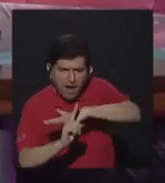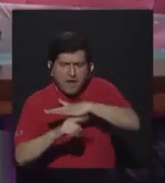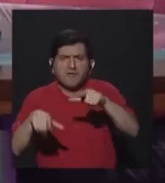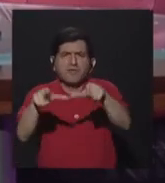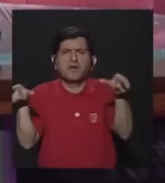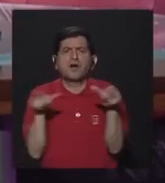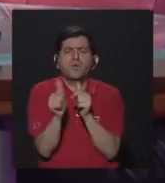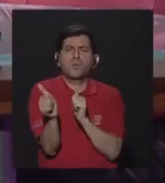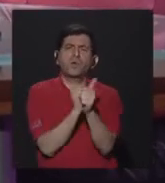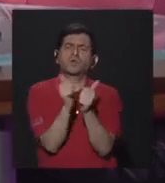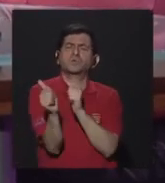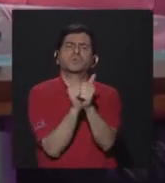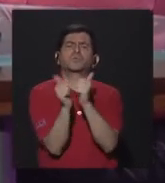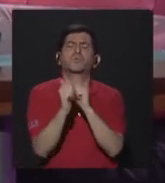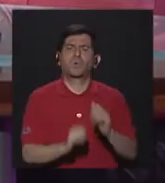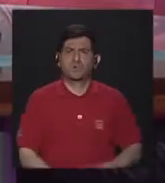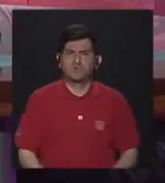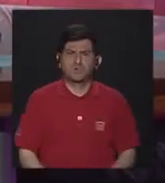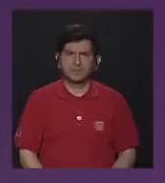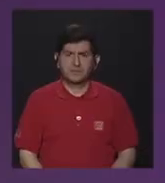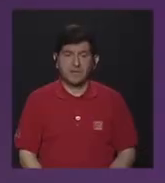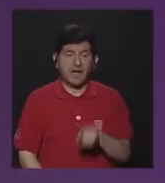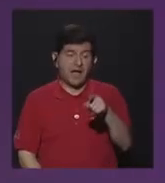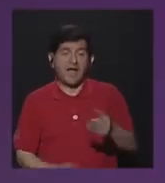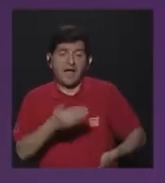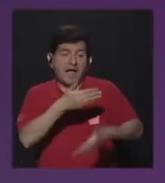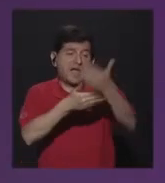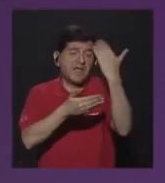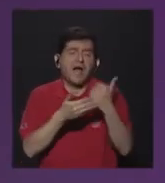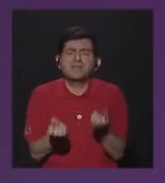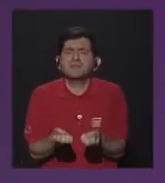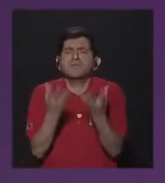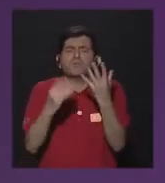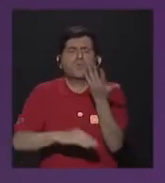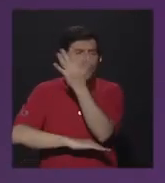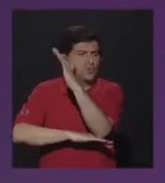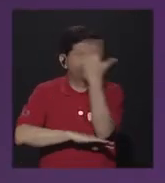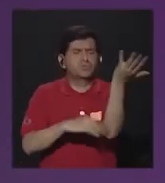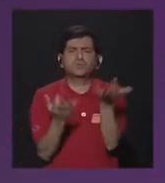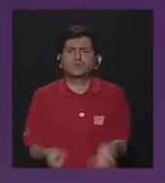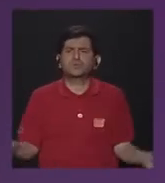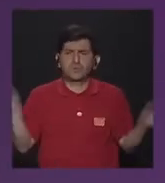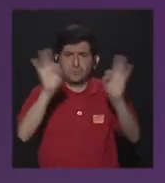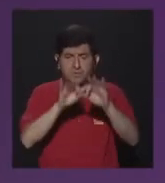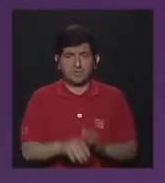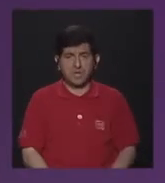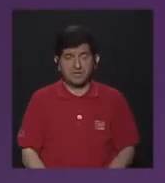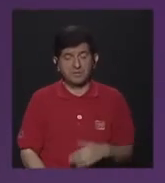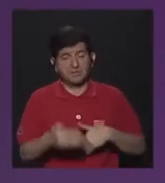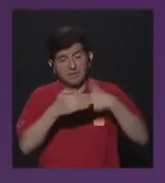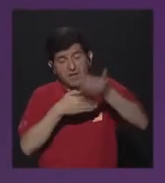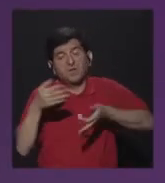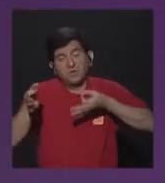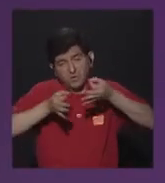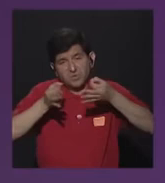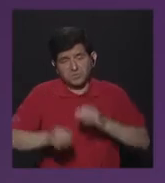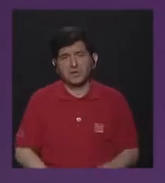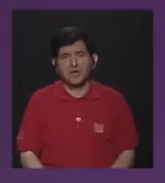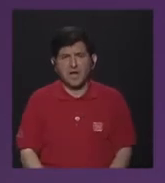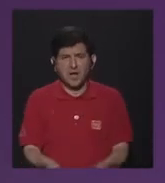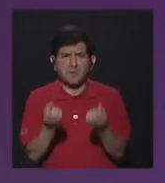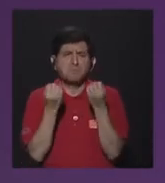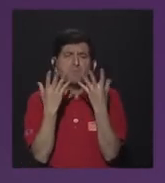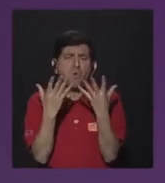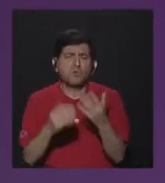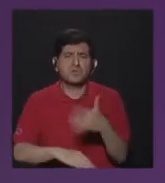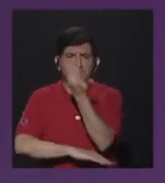deportivas donde estaba había una cantidad de árboles importantes porque debo decirlo más adelante muchos de